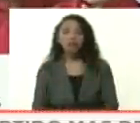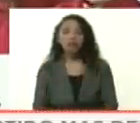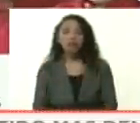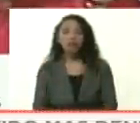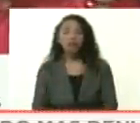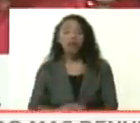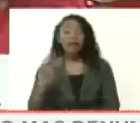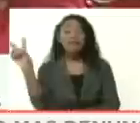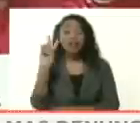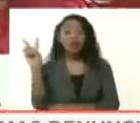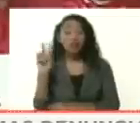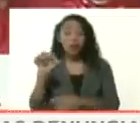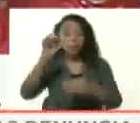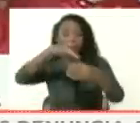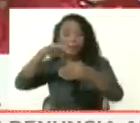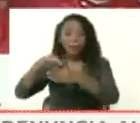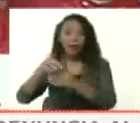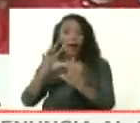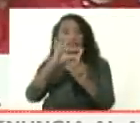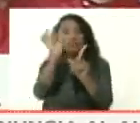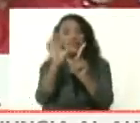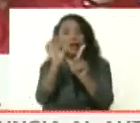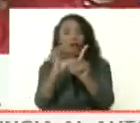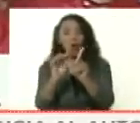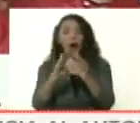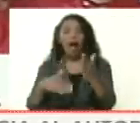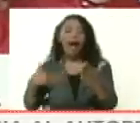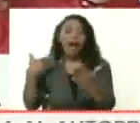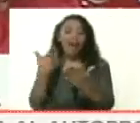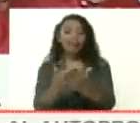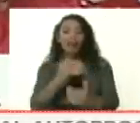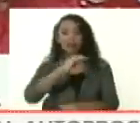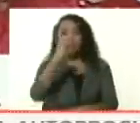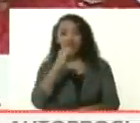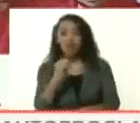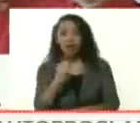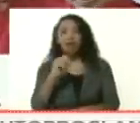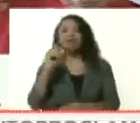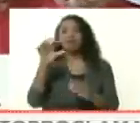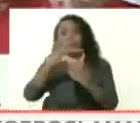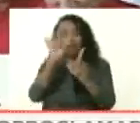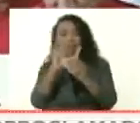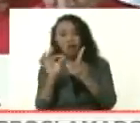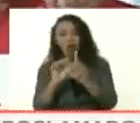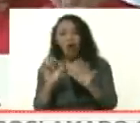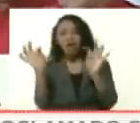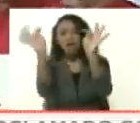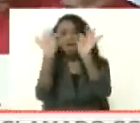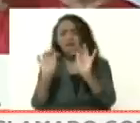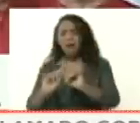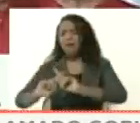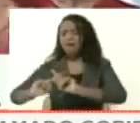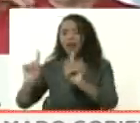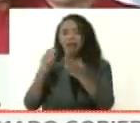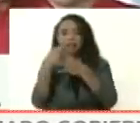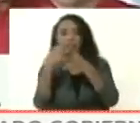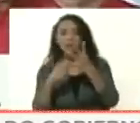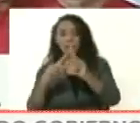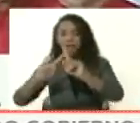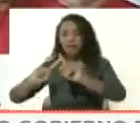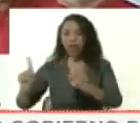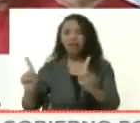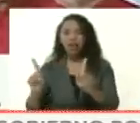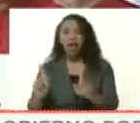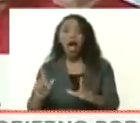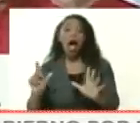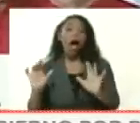Venezuela está sembrando trigo hasta en el Zulia. Un tipo de trigo y se está dando en el Zulia. Ah, que no es el